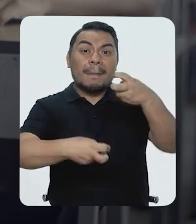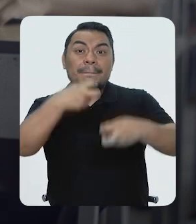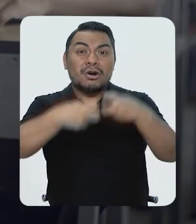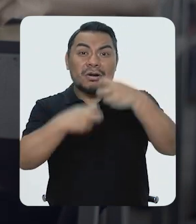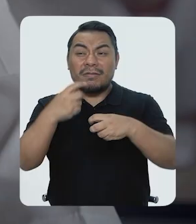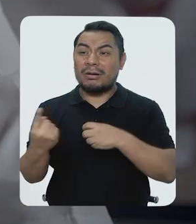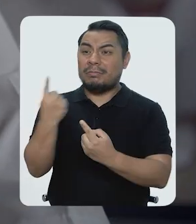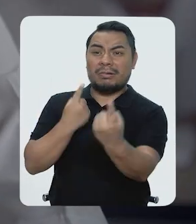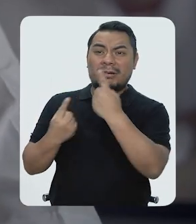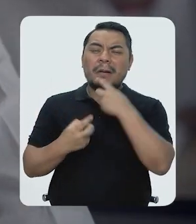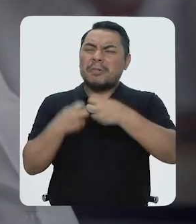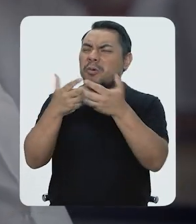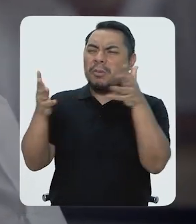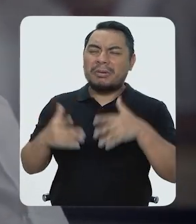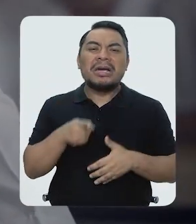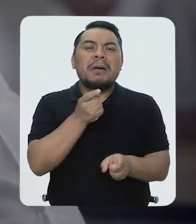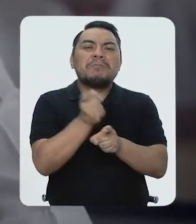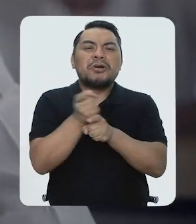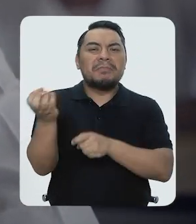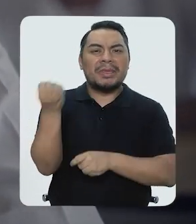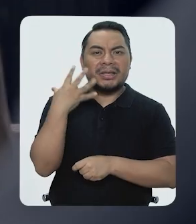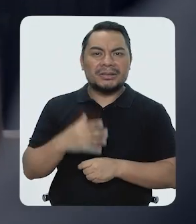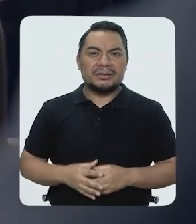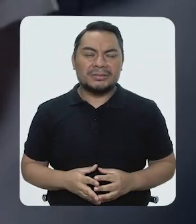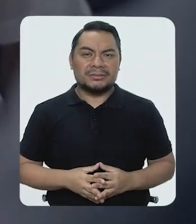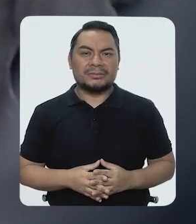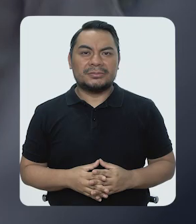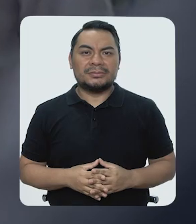problemas no son problemas. Son bromas.